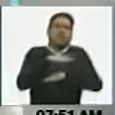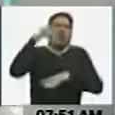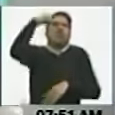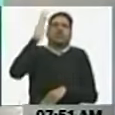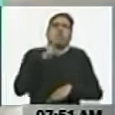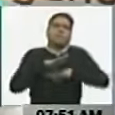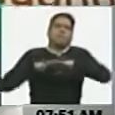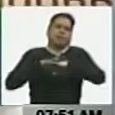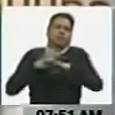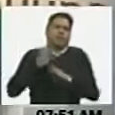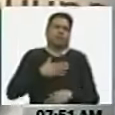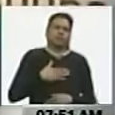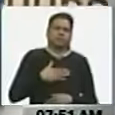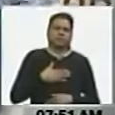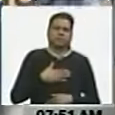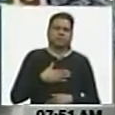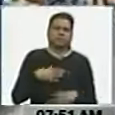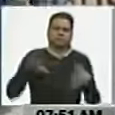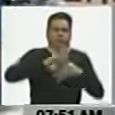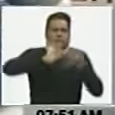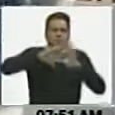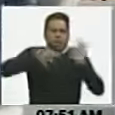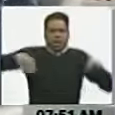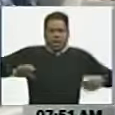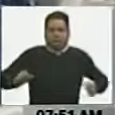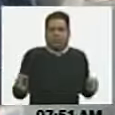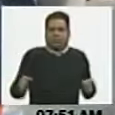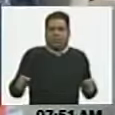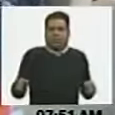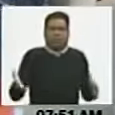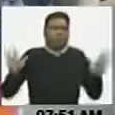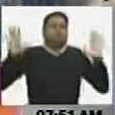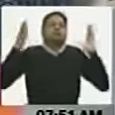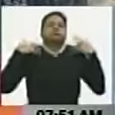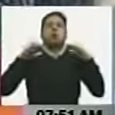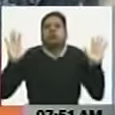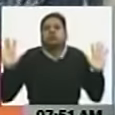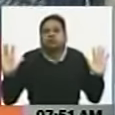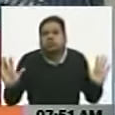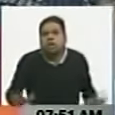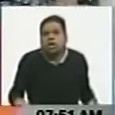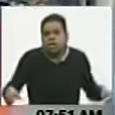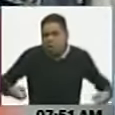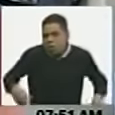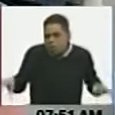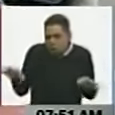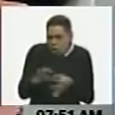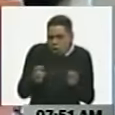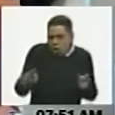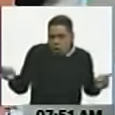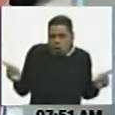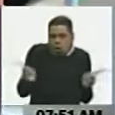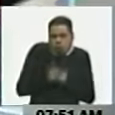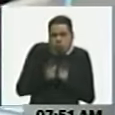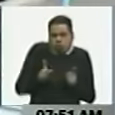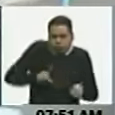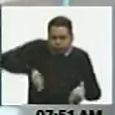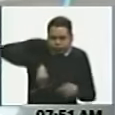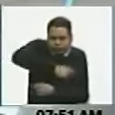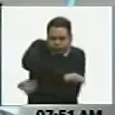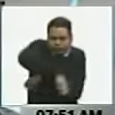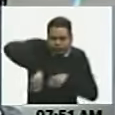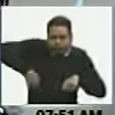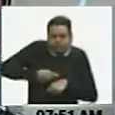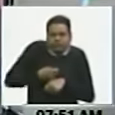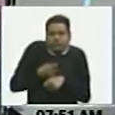es así. No apareció la cadena. Sí, la cadena era, no sé si es que estaba muy gordo y la cadena no le amarró, pero que por